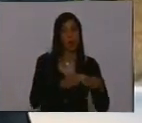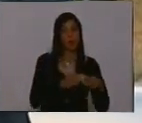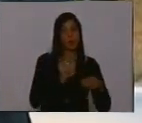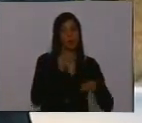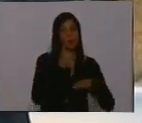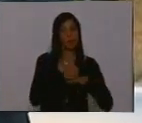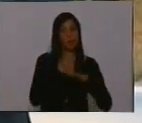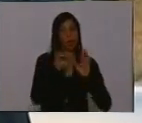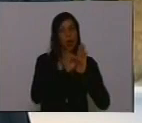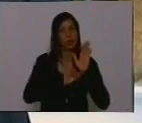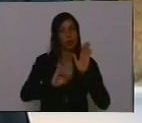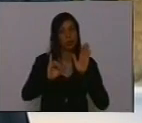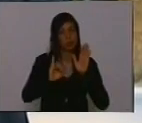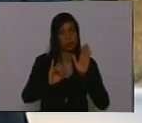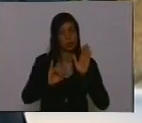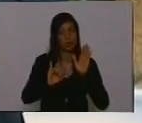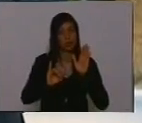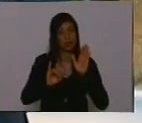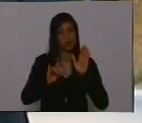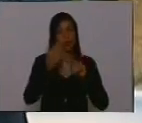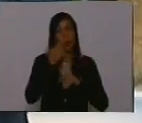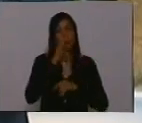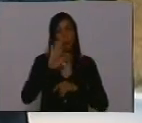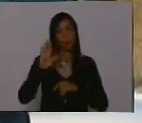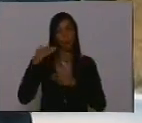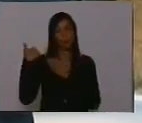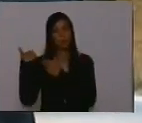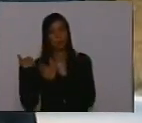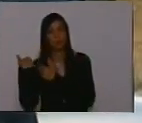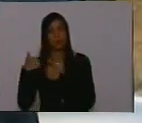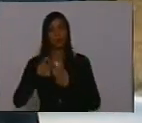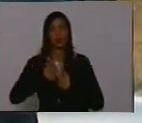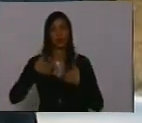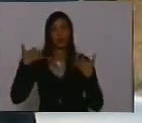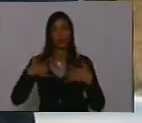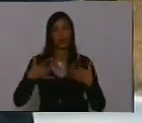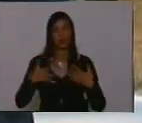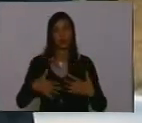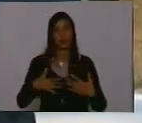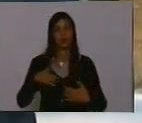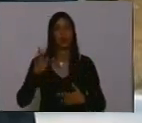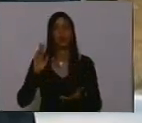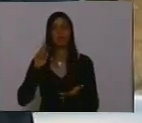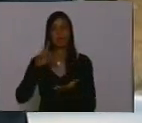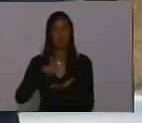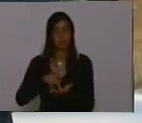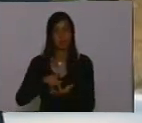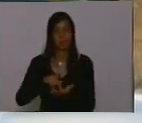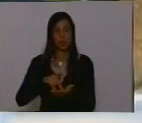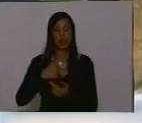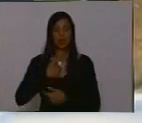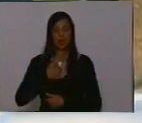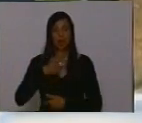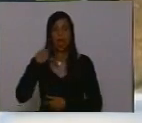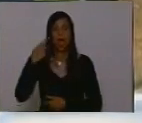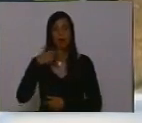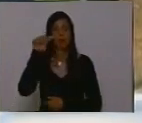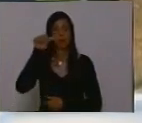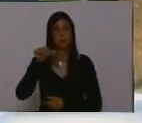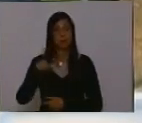Constitucional, y por supuesto mi intervención tiene otras